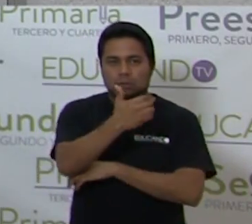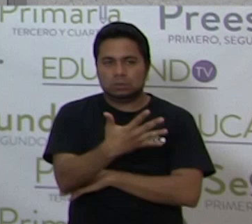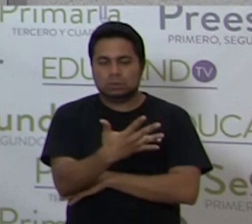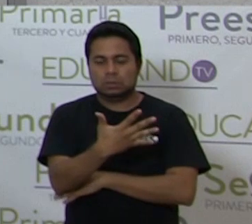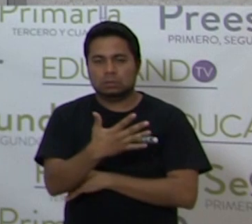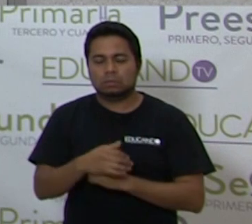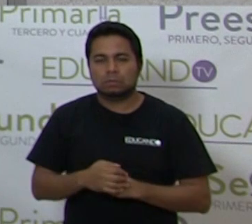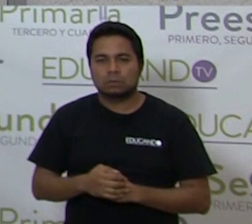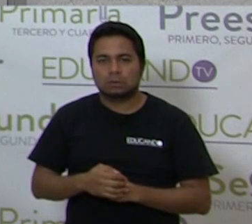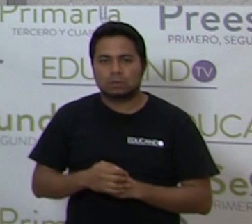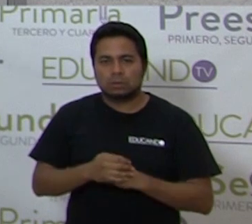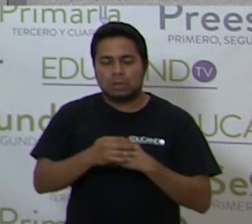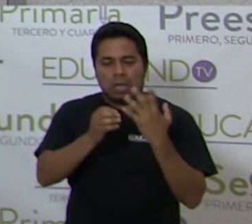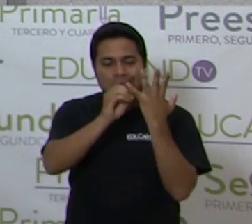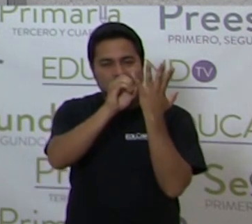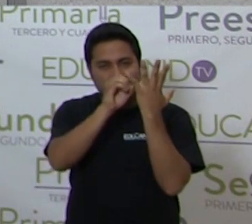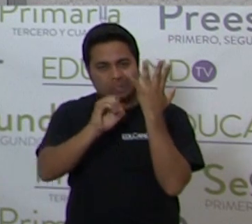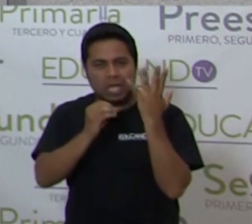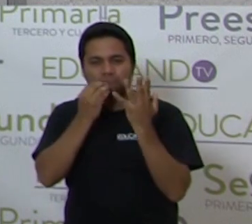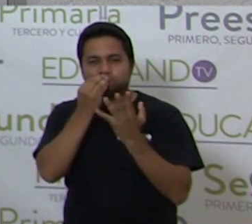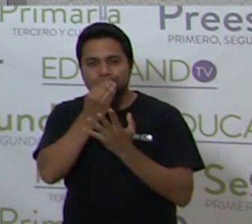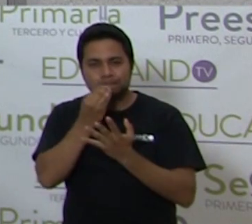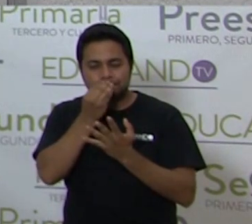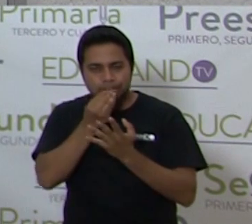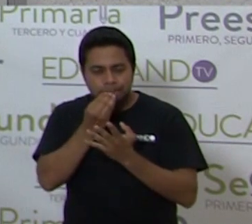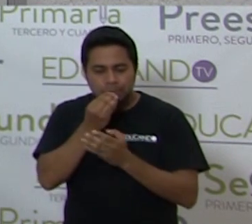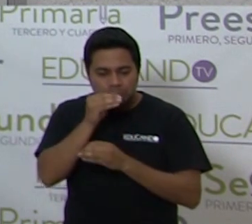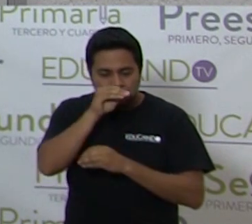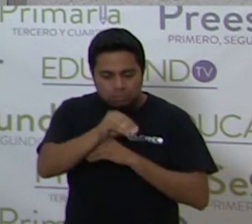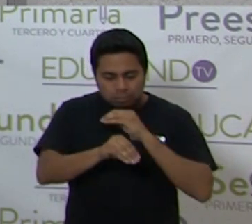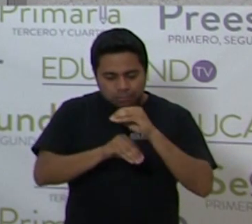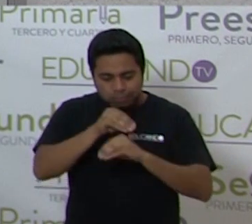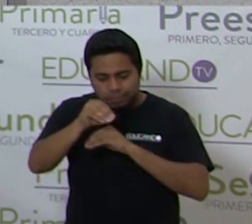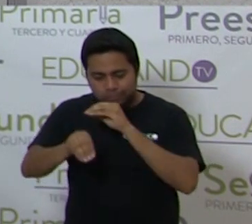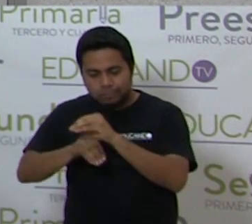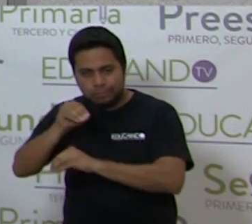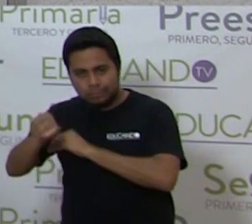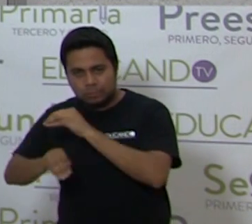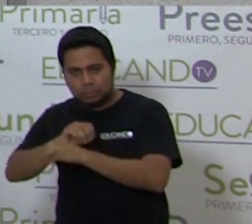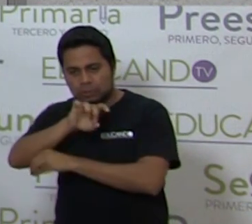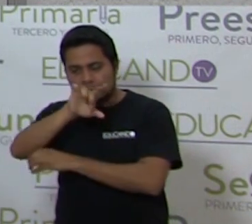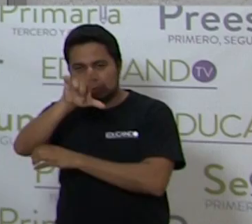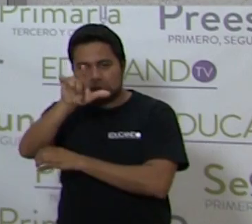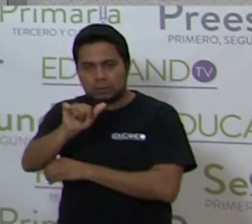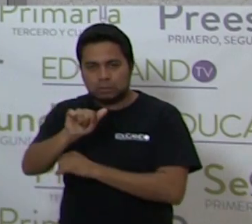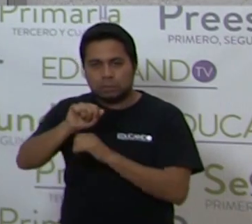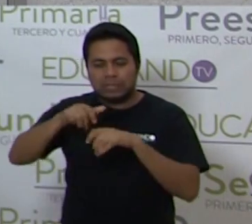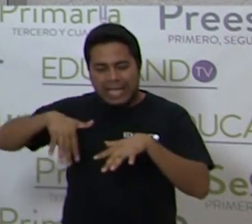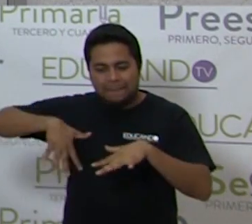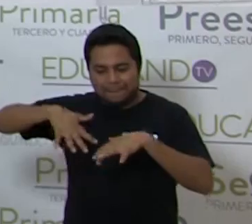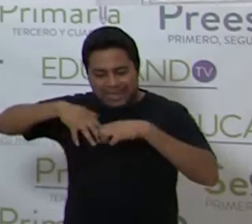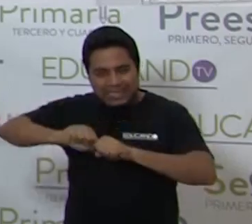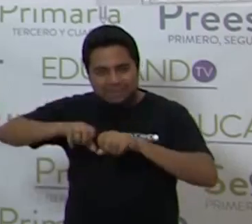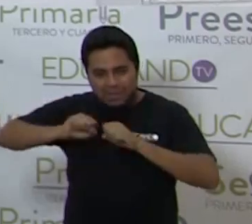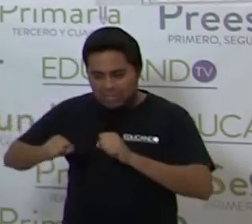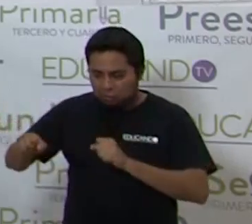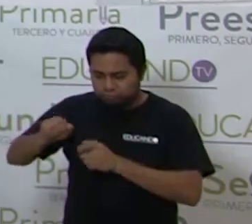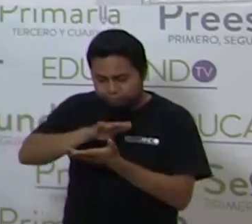las ciruelas y cubrirlas con la masa hecha anteriormente.